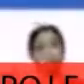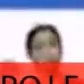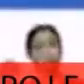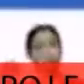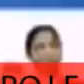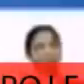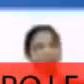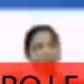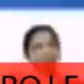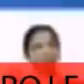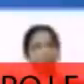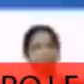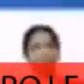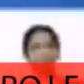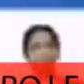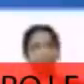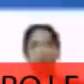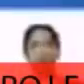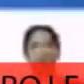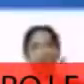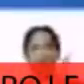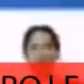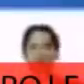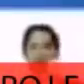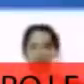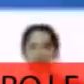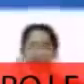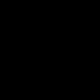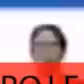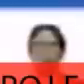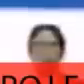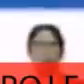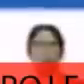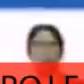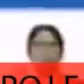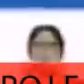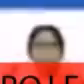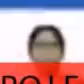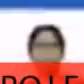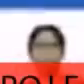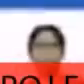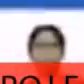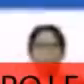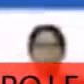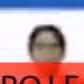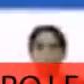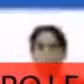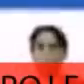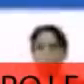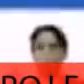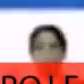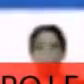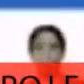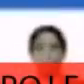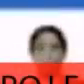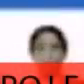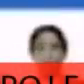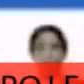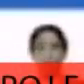no logra ejercer su quórum nunca de dos tercios, queda en desacato. Así pasan dos años y pico,